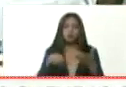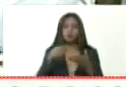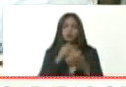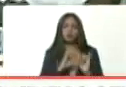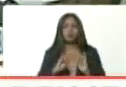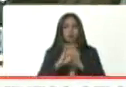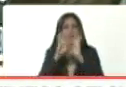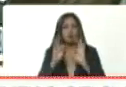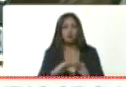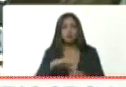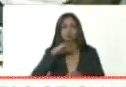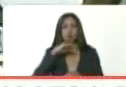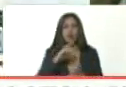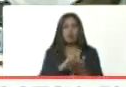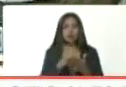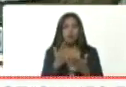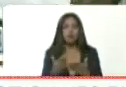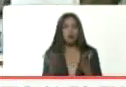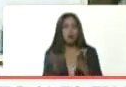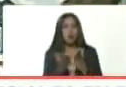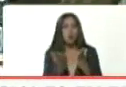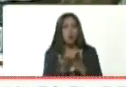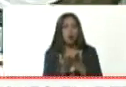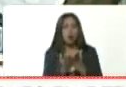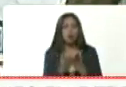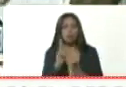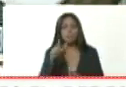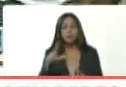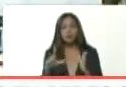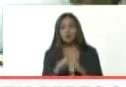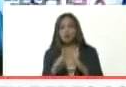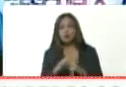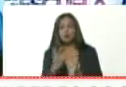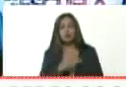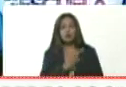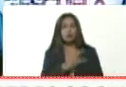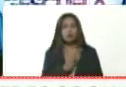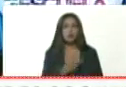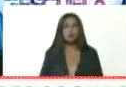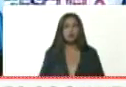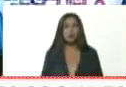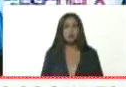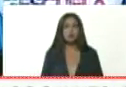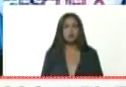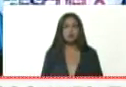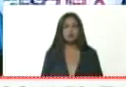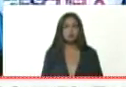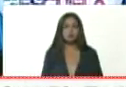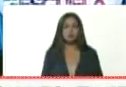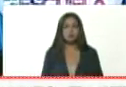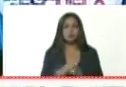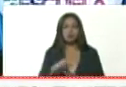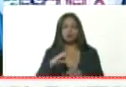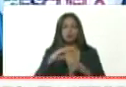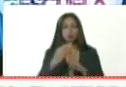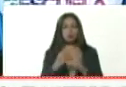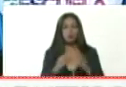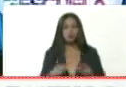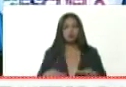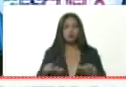llenar de libros las escuelas los liceos las universidades para llenar de cultura todos los